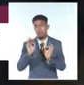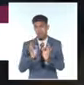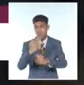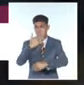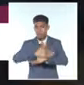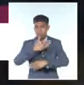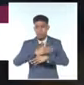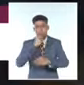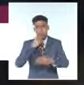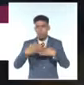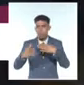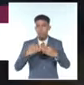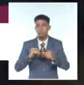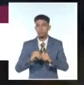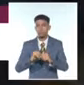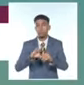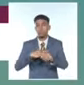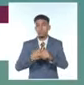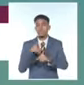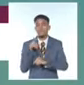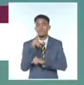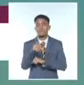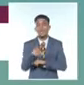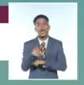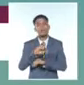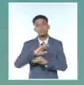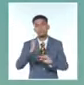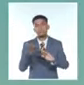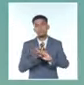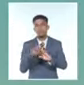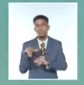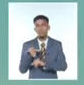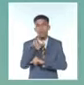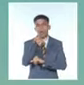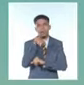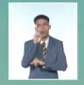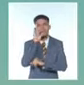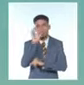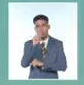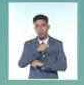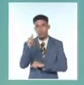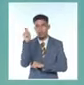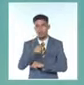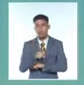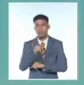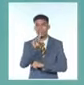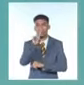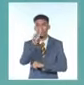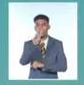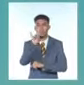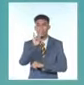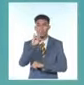de los vuelos regulares entre ambos países mantenidos durante 39 años.